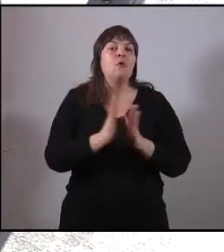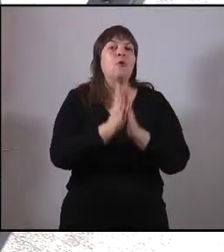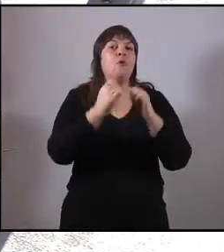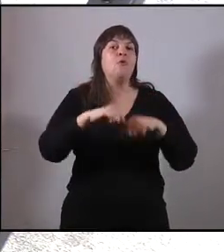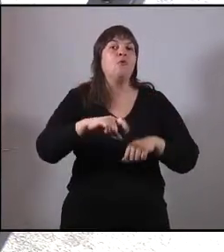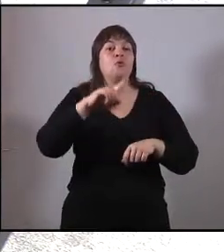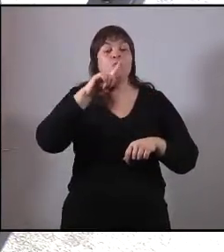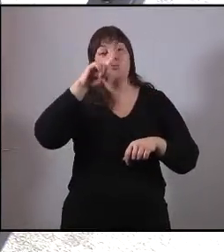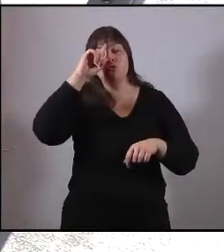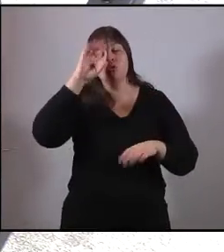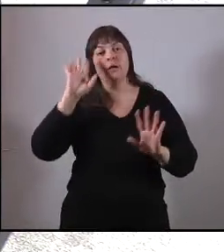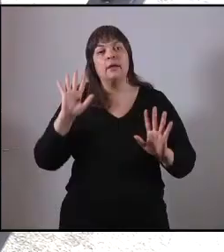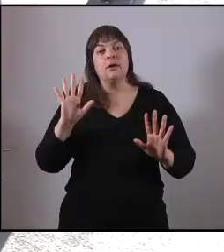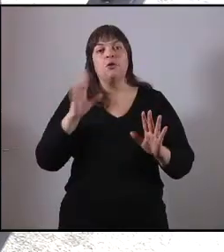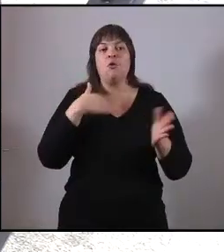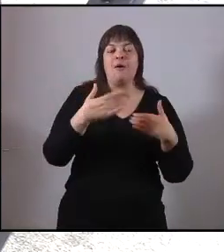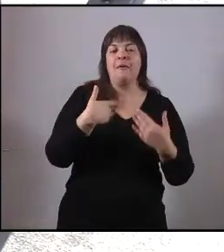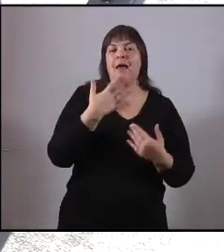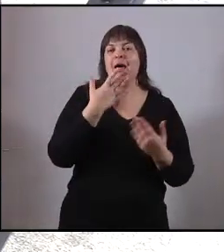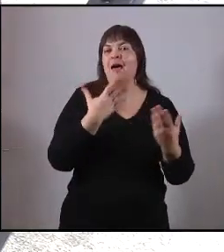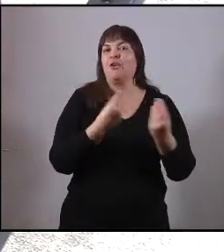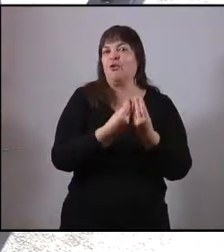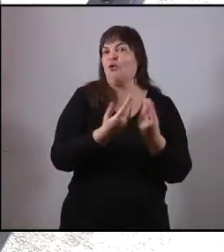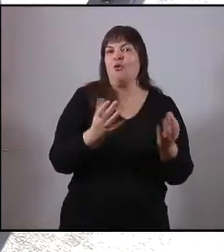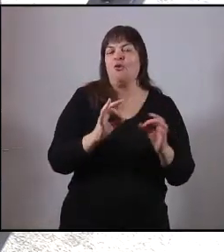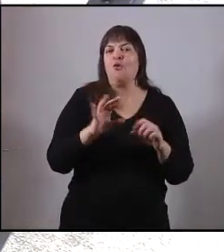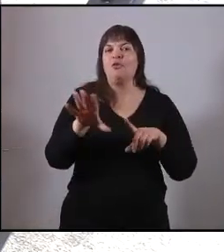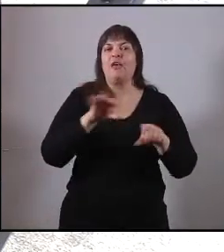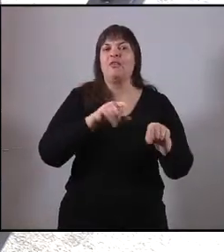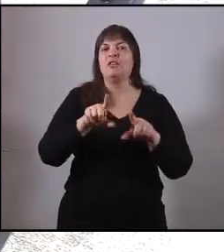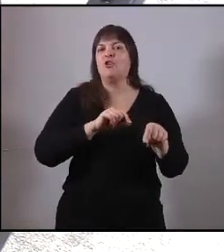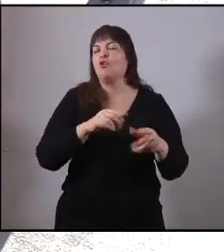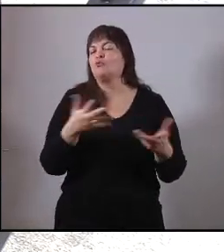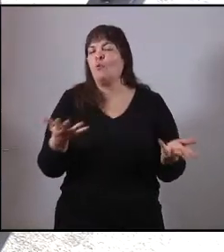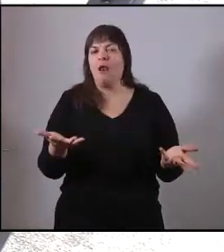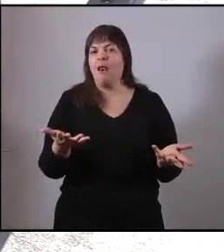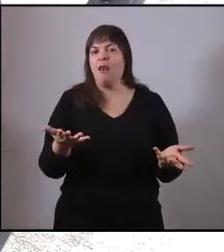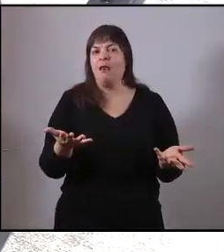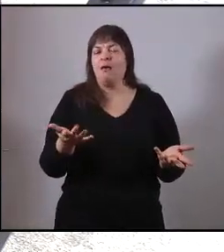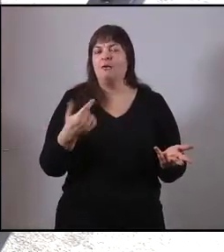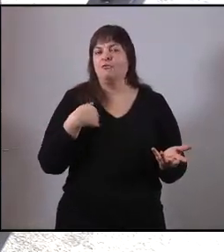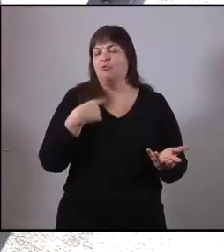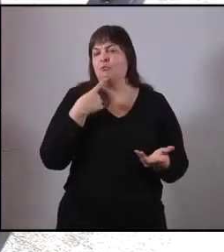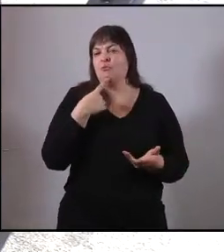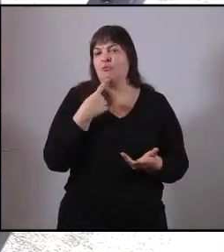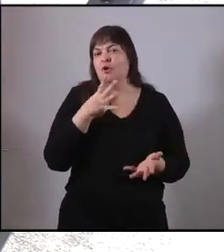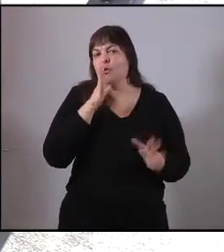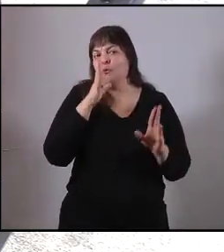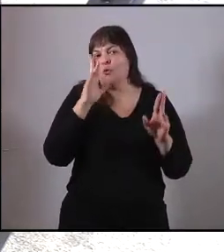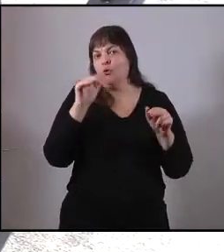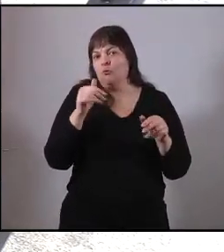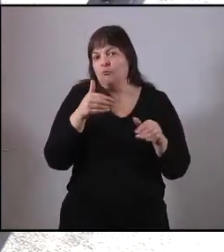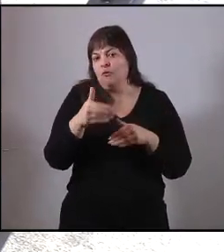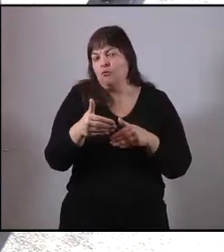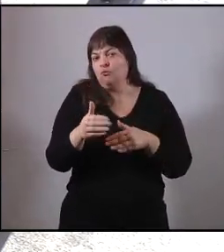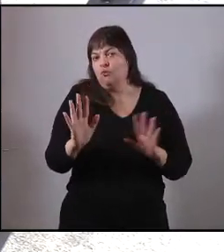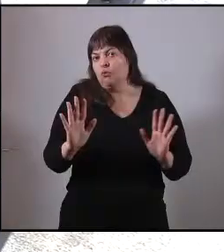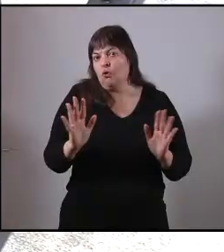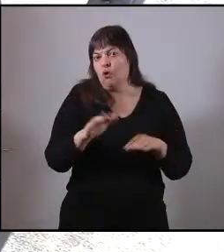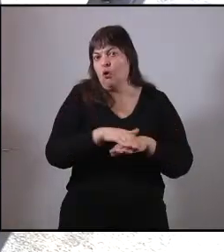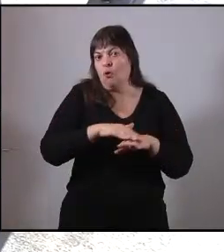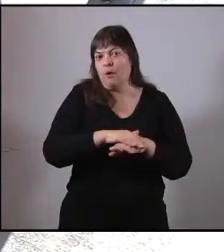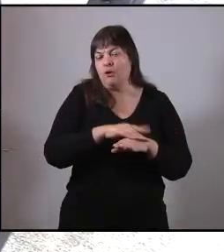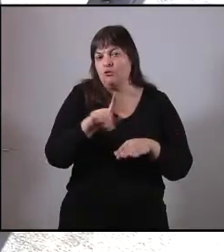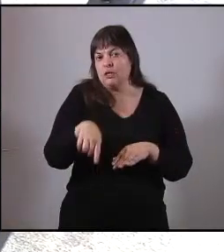sé con quién van a hablar, de qué manera, qué decisiones se pueden tomar. Lo digo referente a esa futura